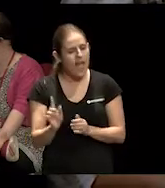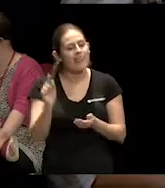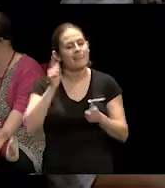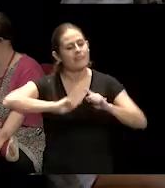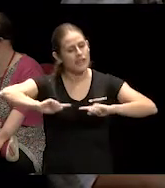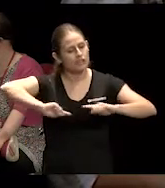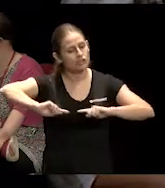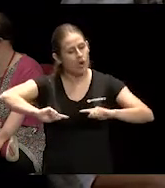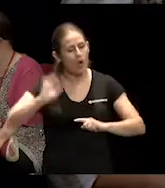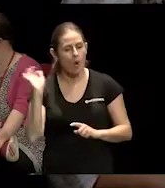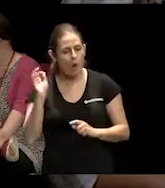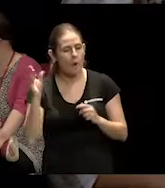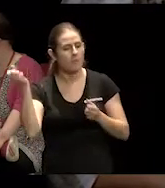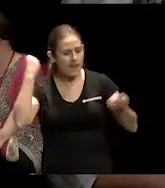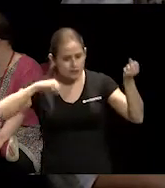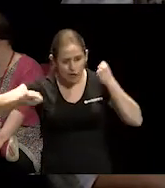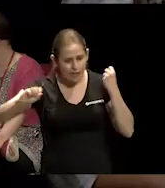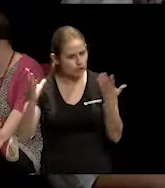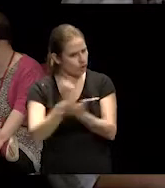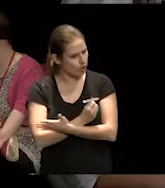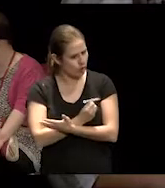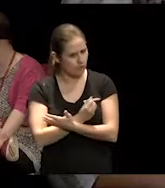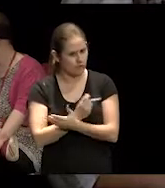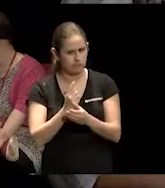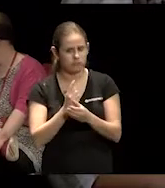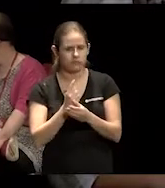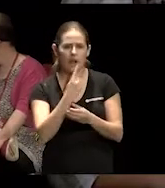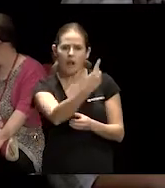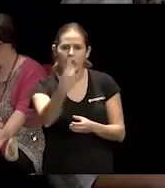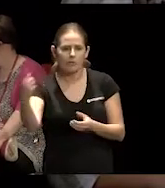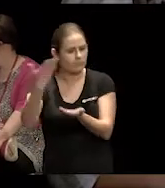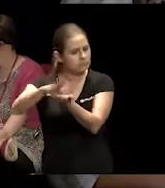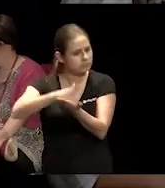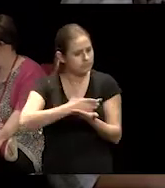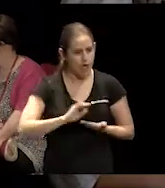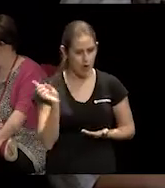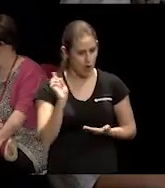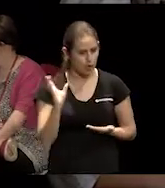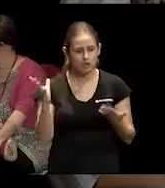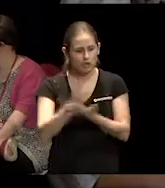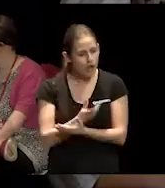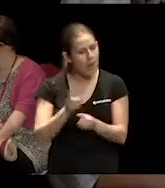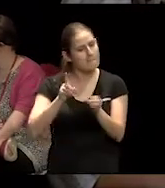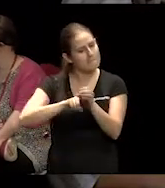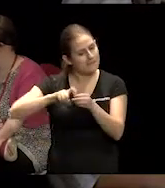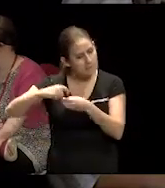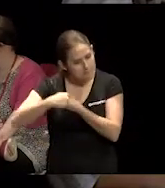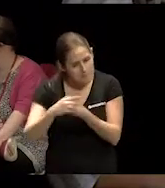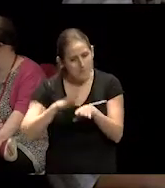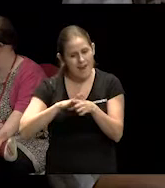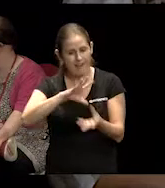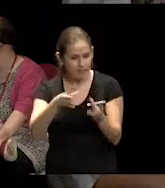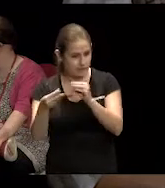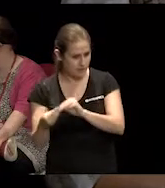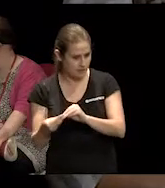ausente todo el elenco, sino que estén integrados y que la accesibilidad esté considerada desde el primer momento de la creación para eso, para no desvelar